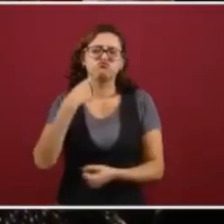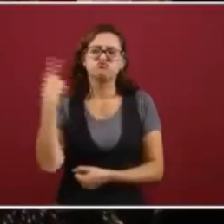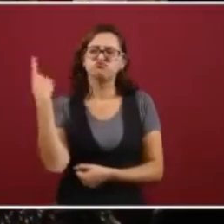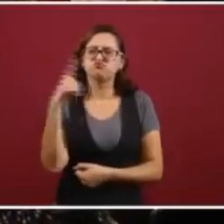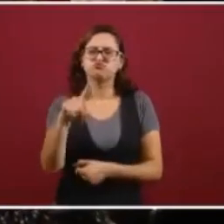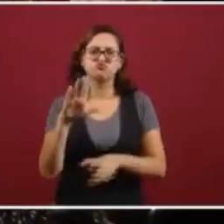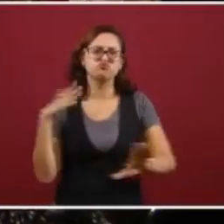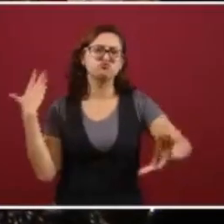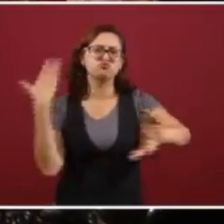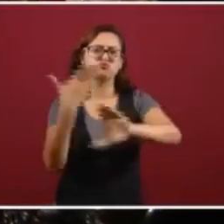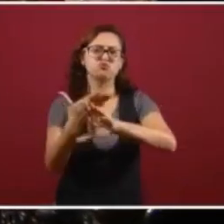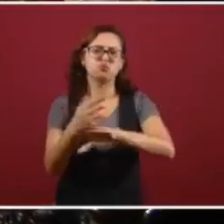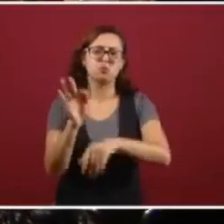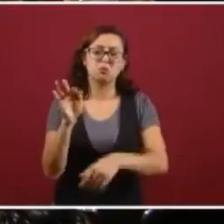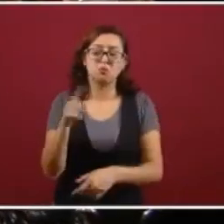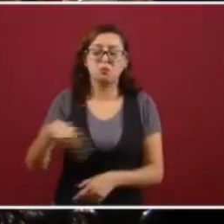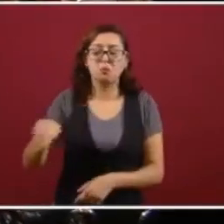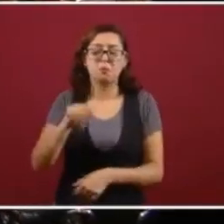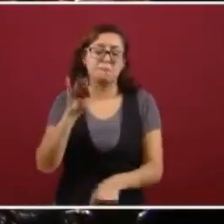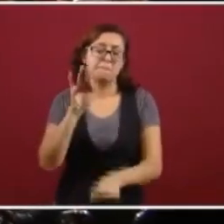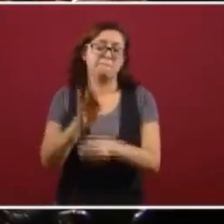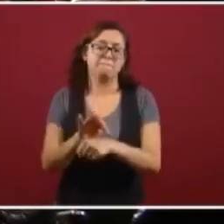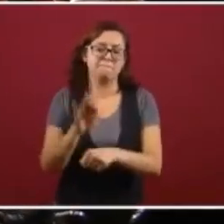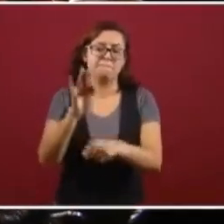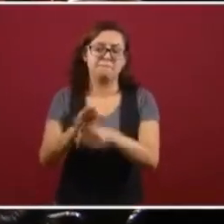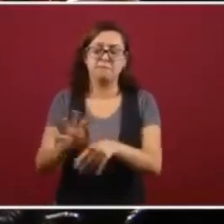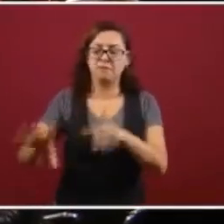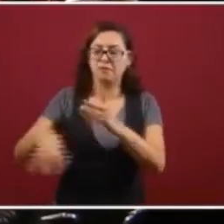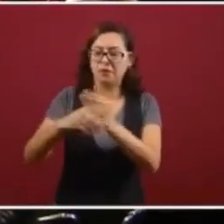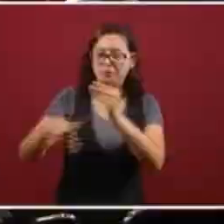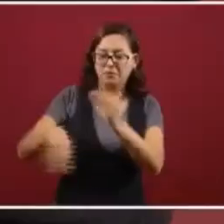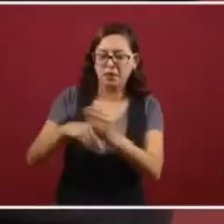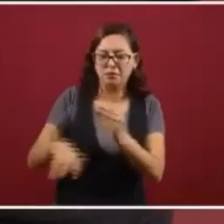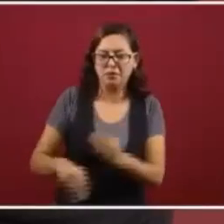que afortunadamente se han acumulado